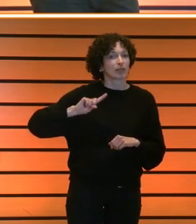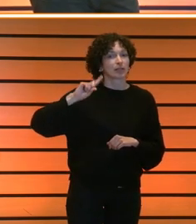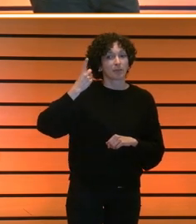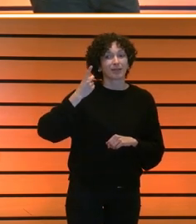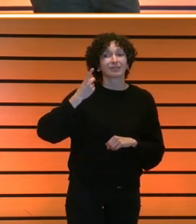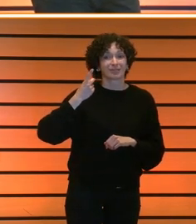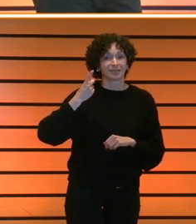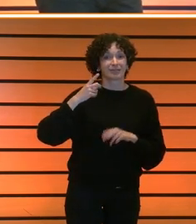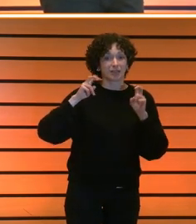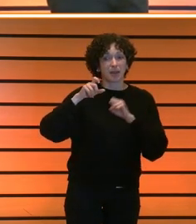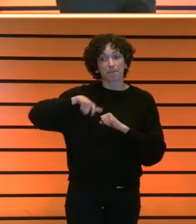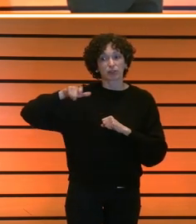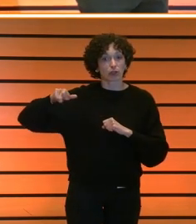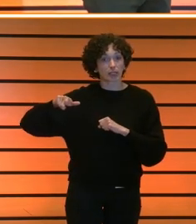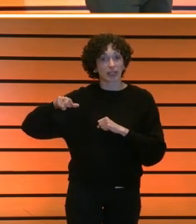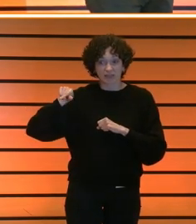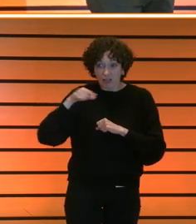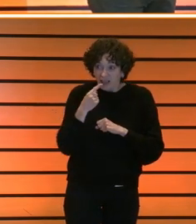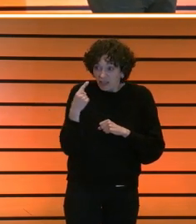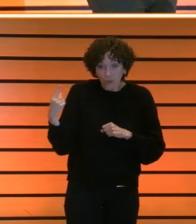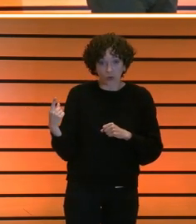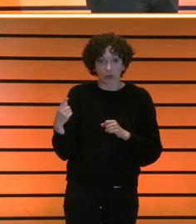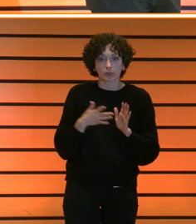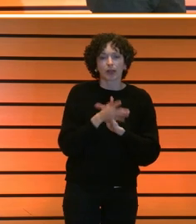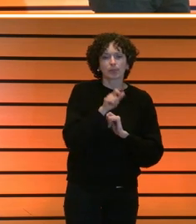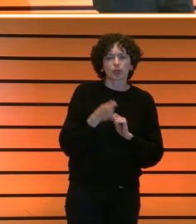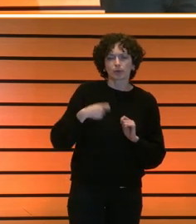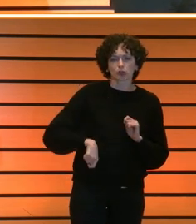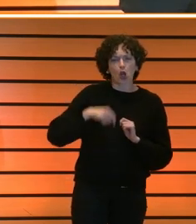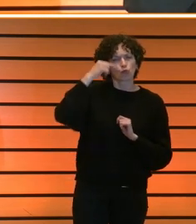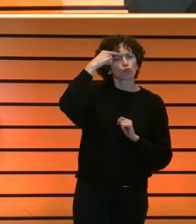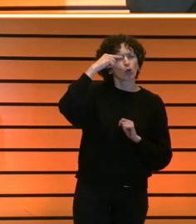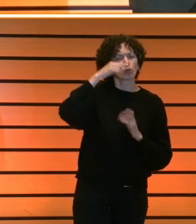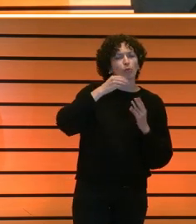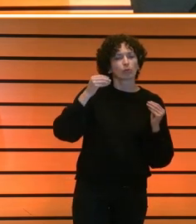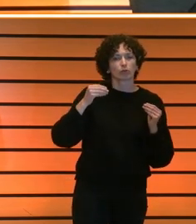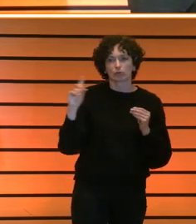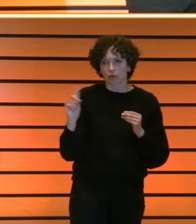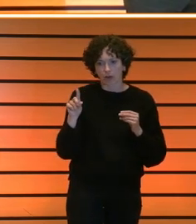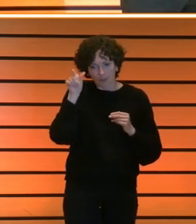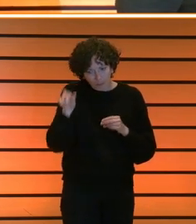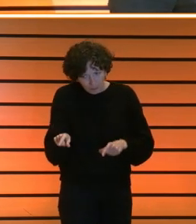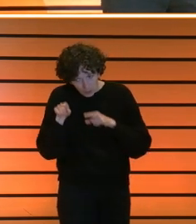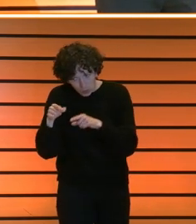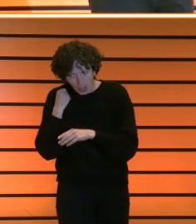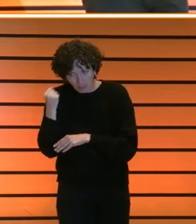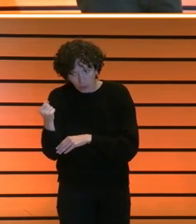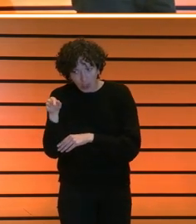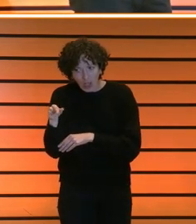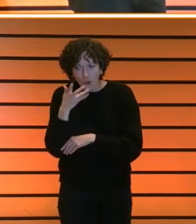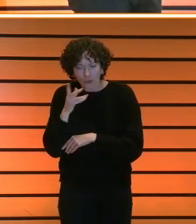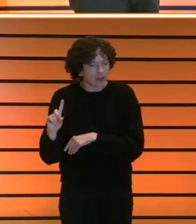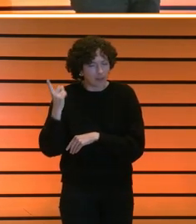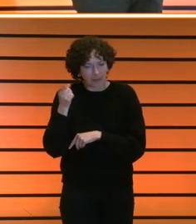son ellas mismas es un profesional que sabe mucho no de la persona a la que estás apoyando que más sabéis